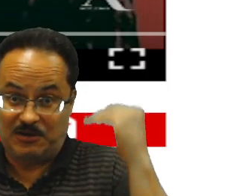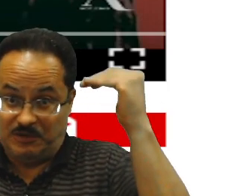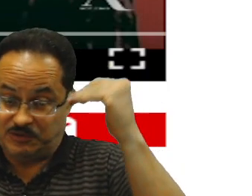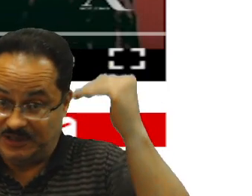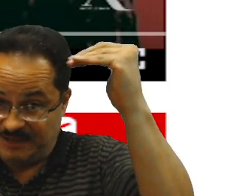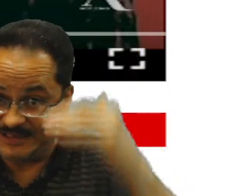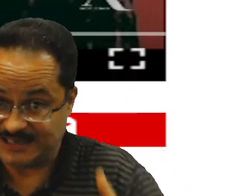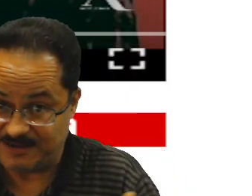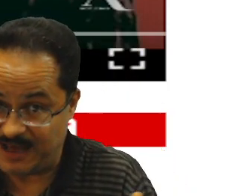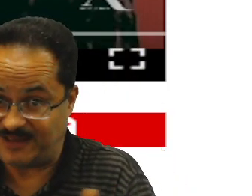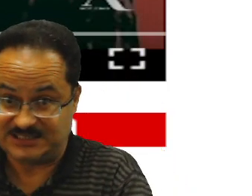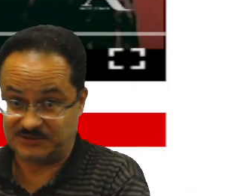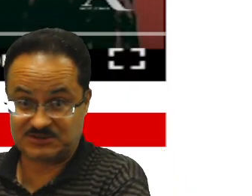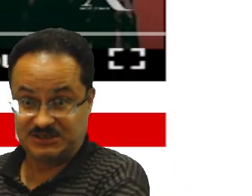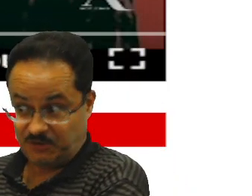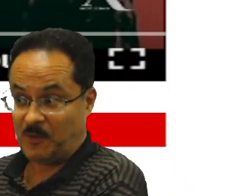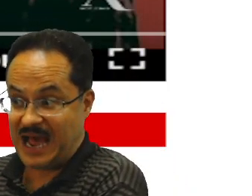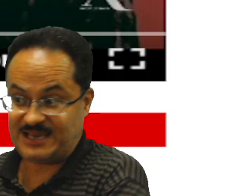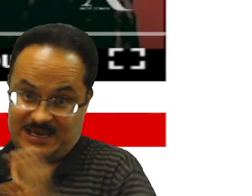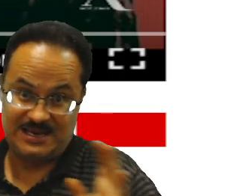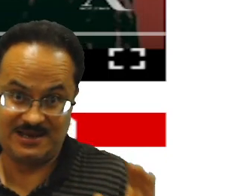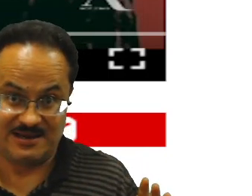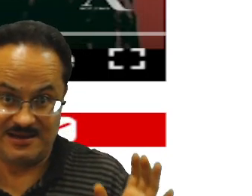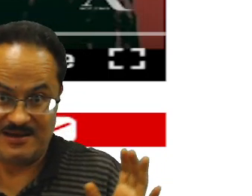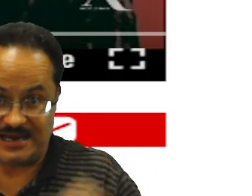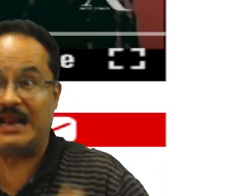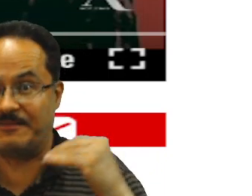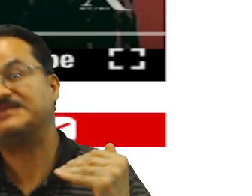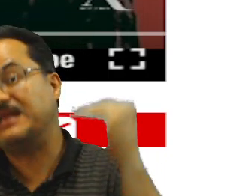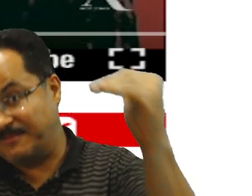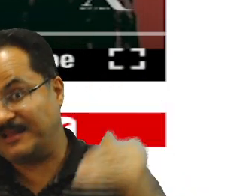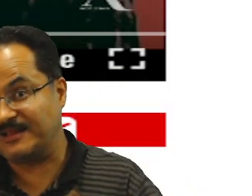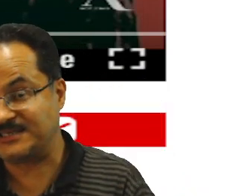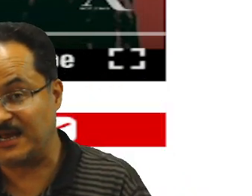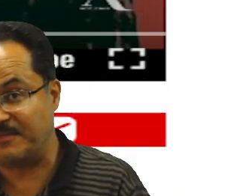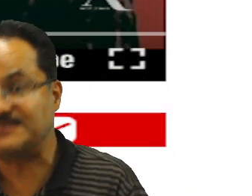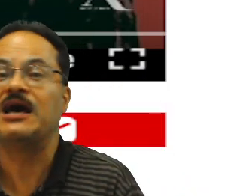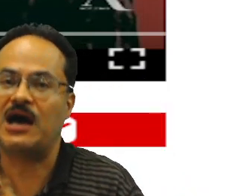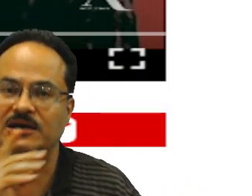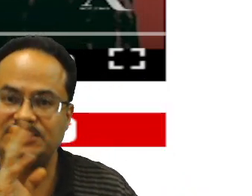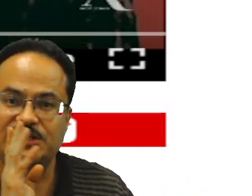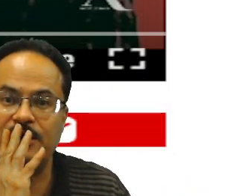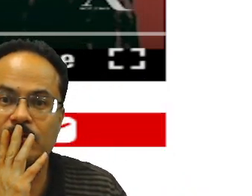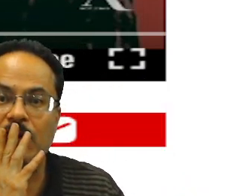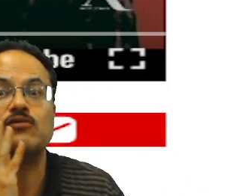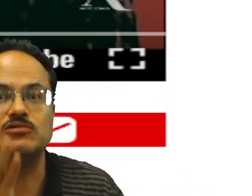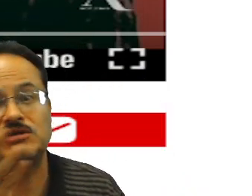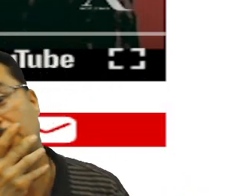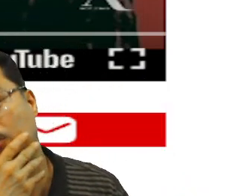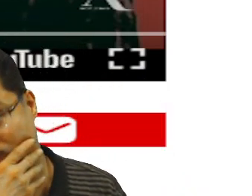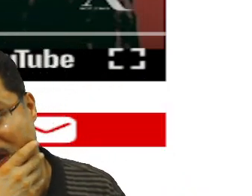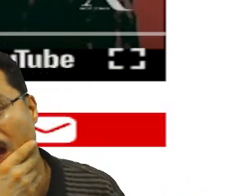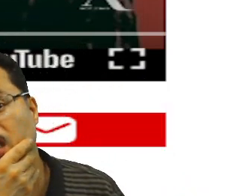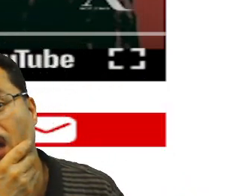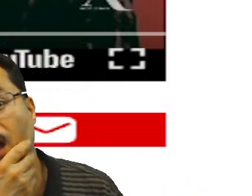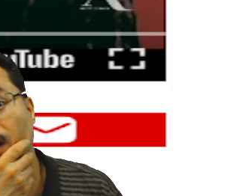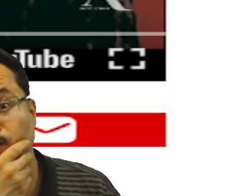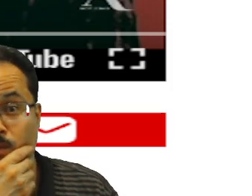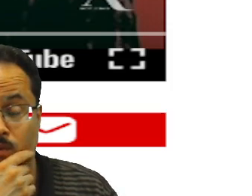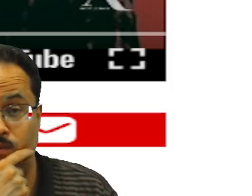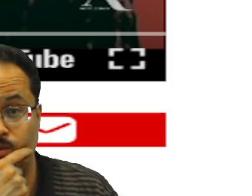él como autoridad más elevada sino Valle que era la más elevada de ese galmés ahí sí ya no al contrario lo